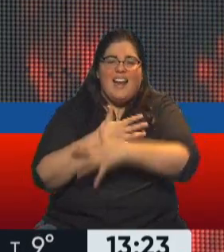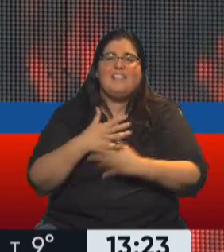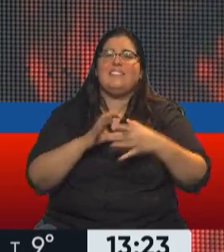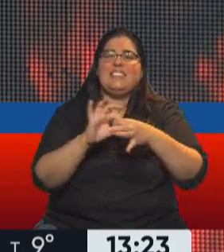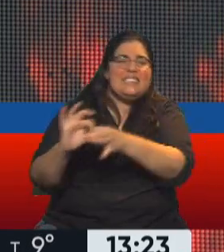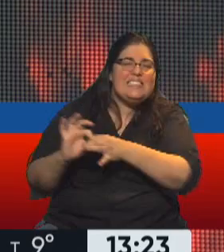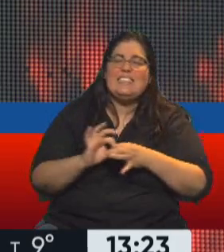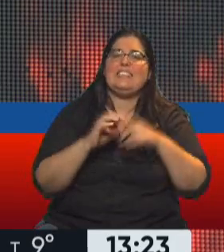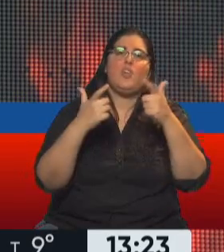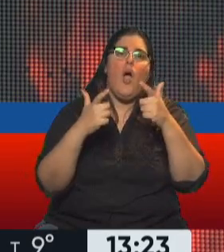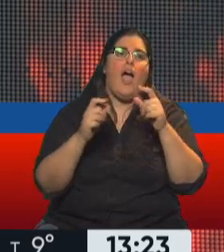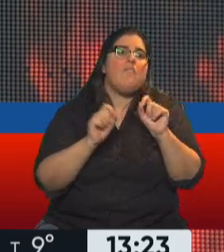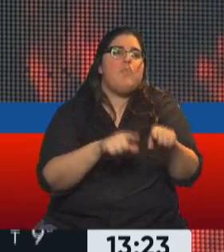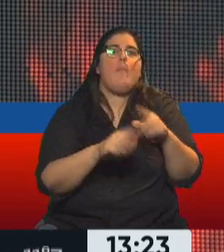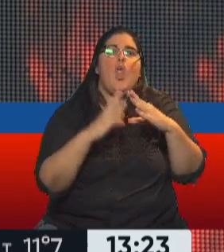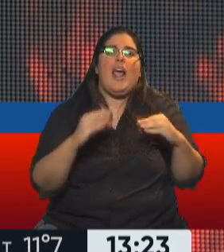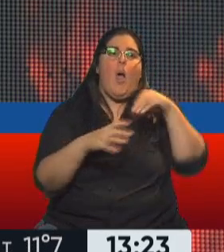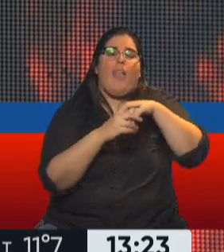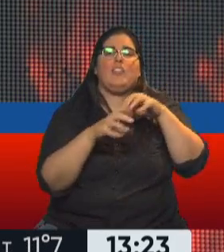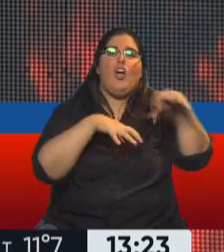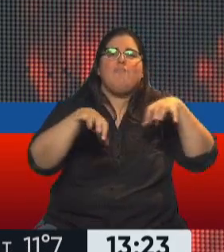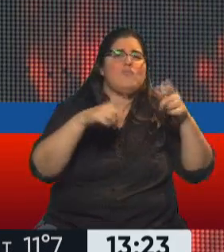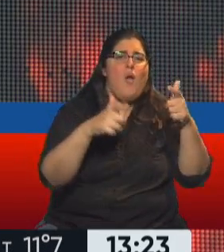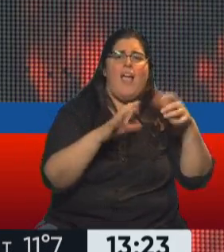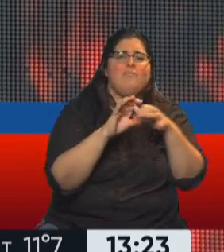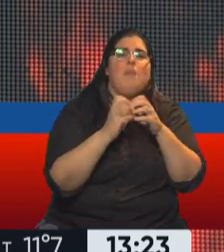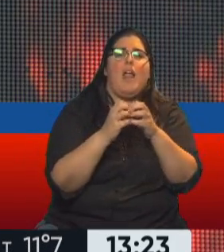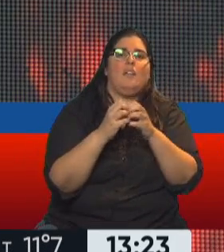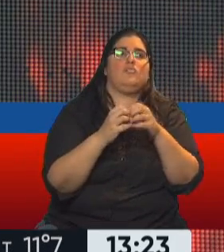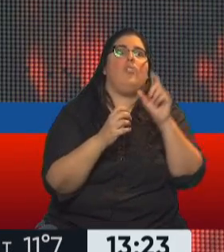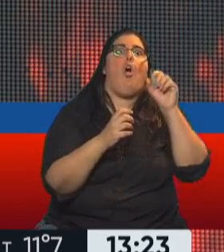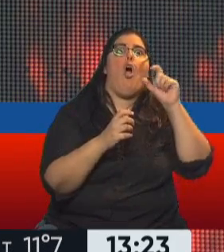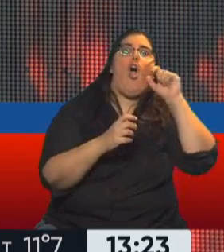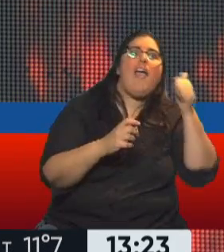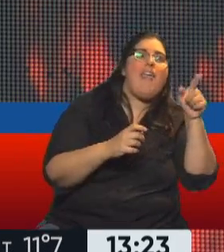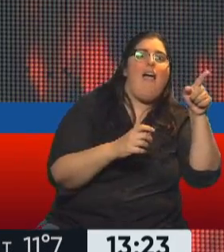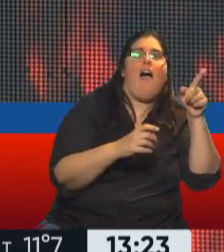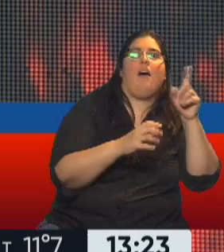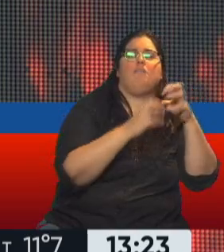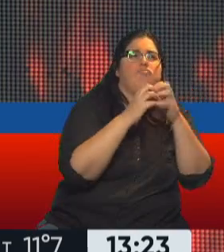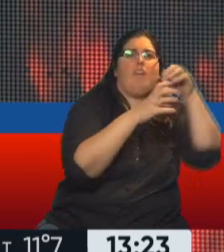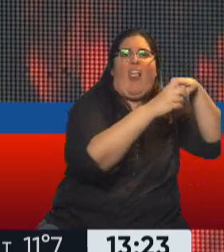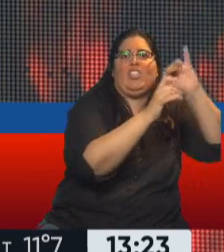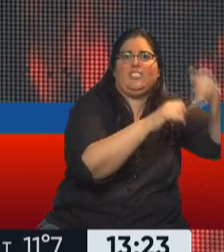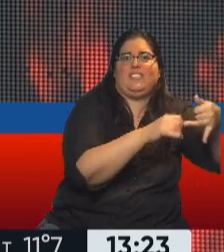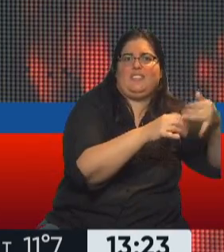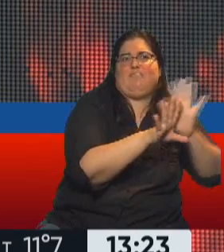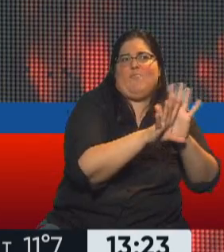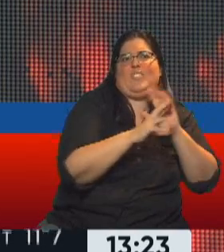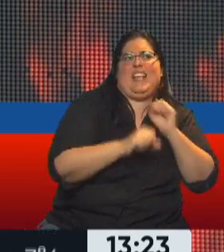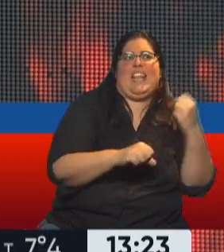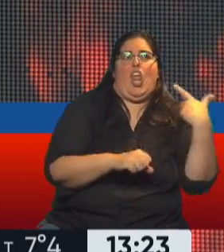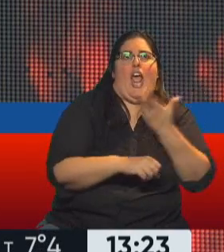organismos propios, estamos discutiendo esto en la OEA que carece de toda legitimidad, de mi punto de vista, del secretario